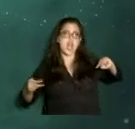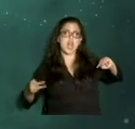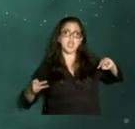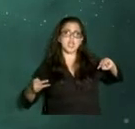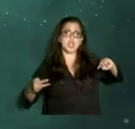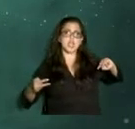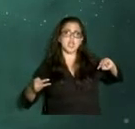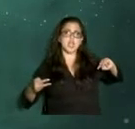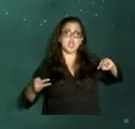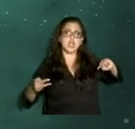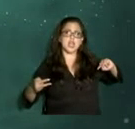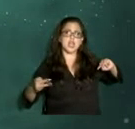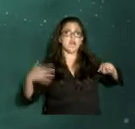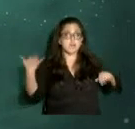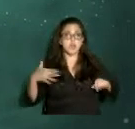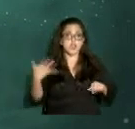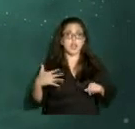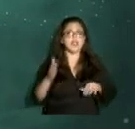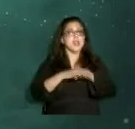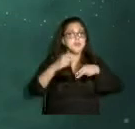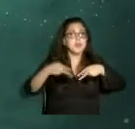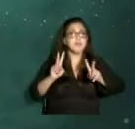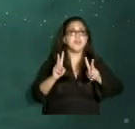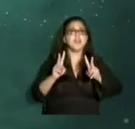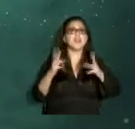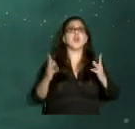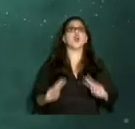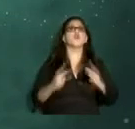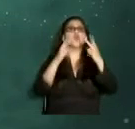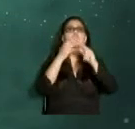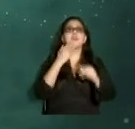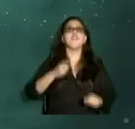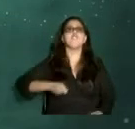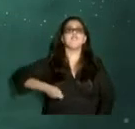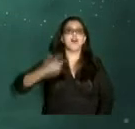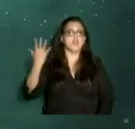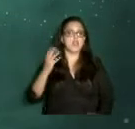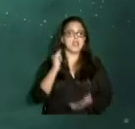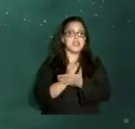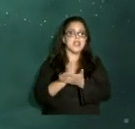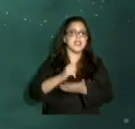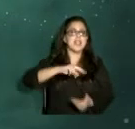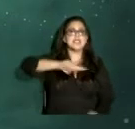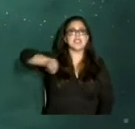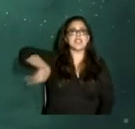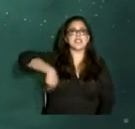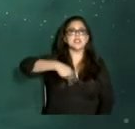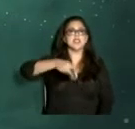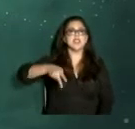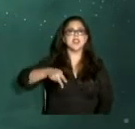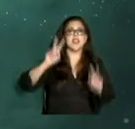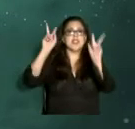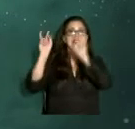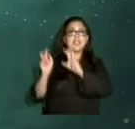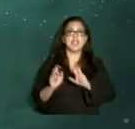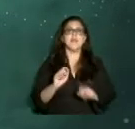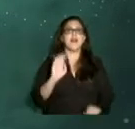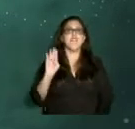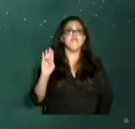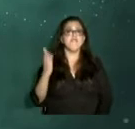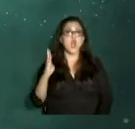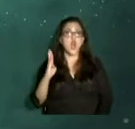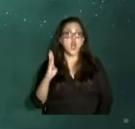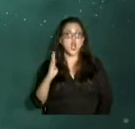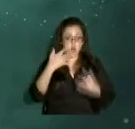nuestra diversidad permite construir y valorar nuestra identidad, porque no debemos olvidar que desde el punto de vista biológico,